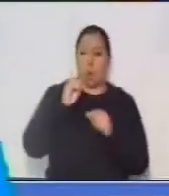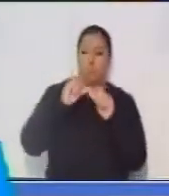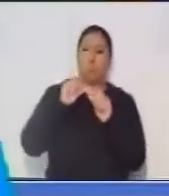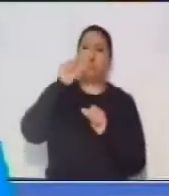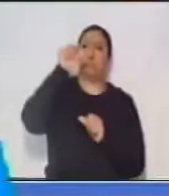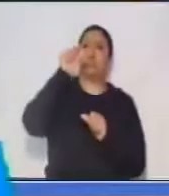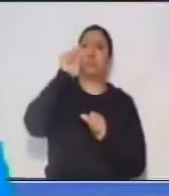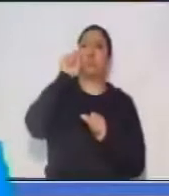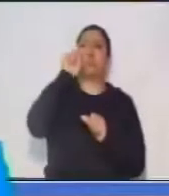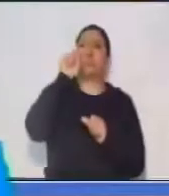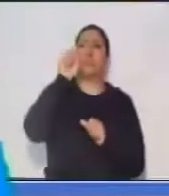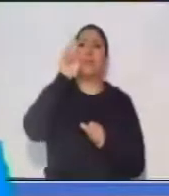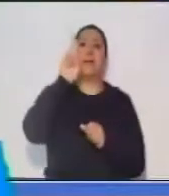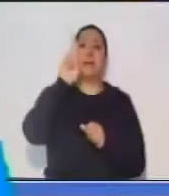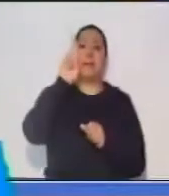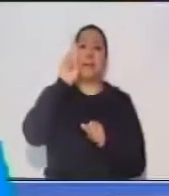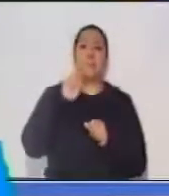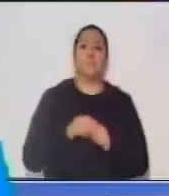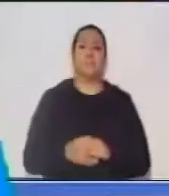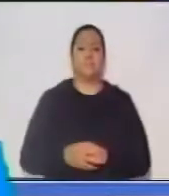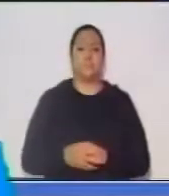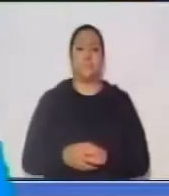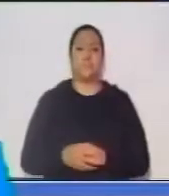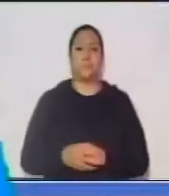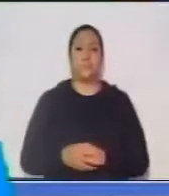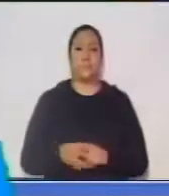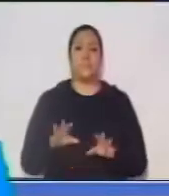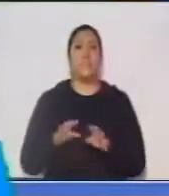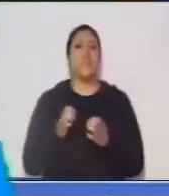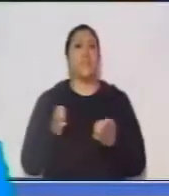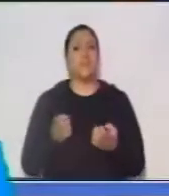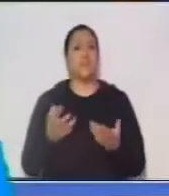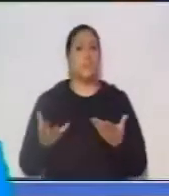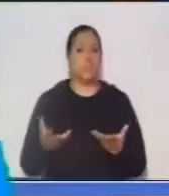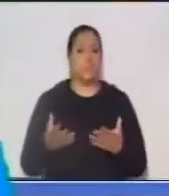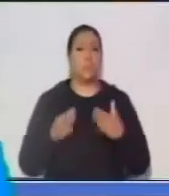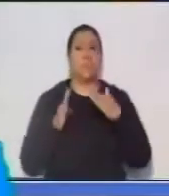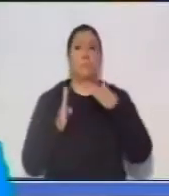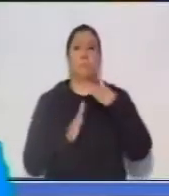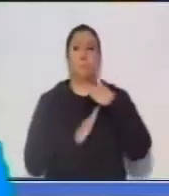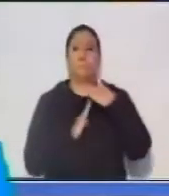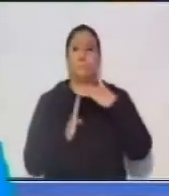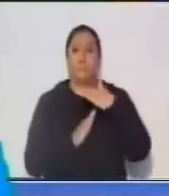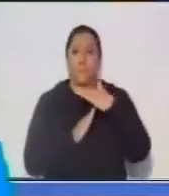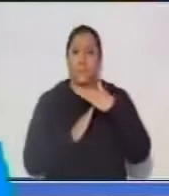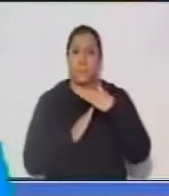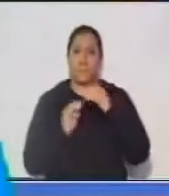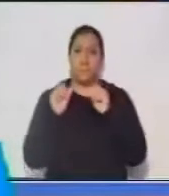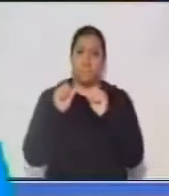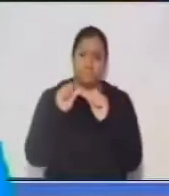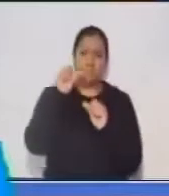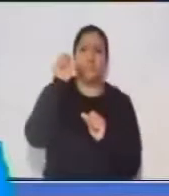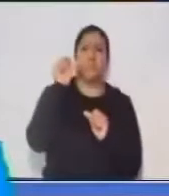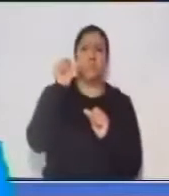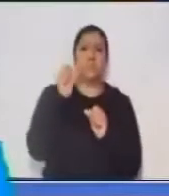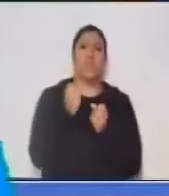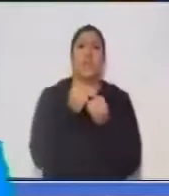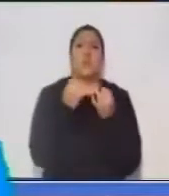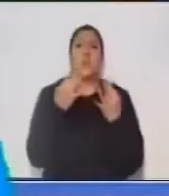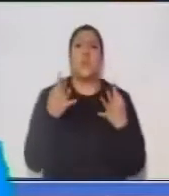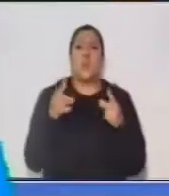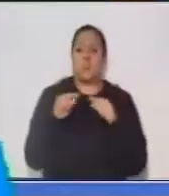Vamos a ponerle R a este punto. Entonces tenemos que la base y la altura. ¿Cuánto mide la